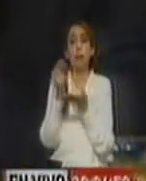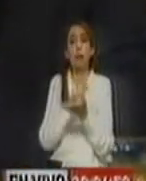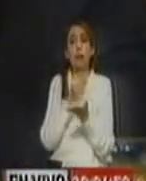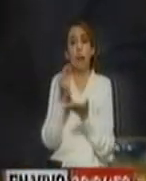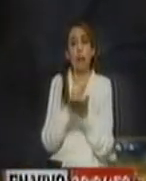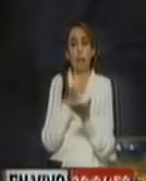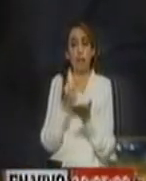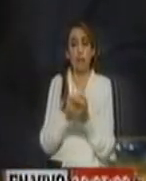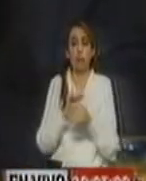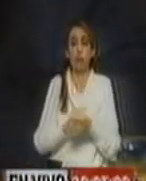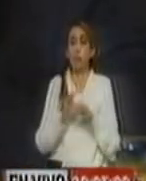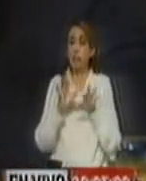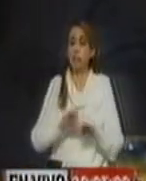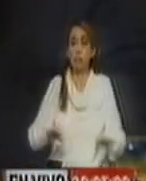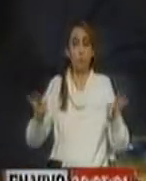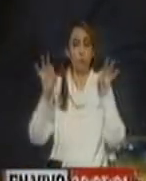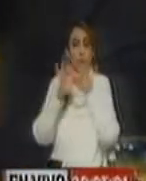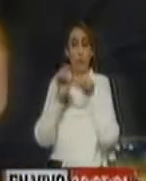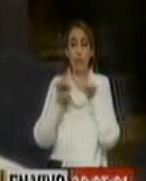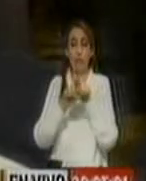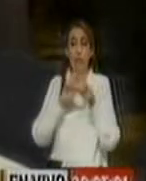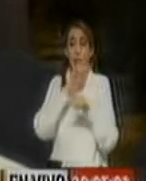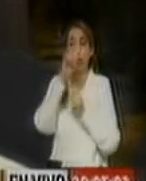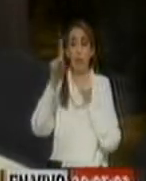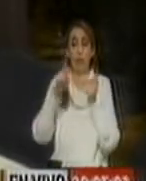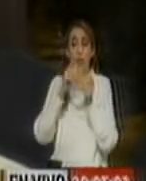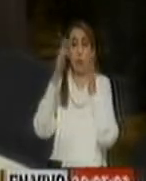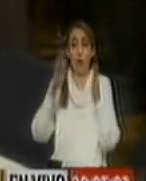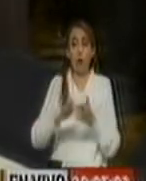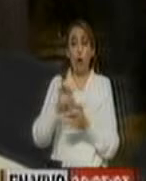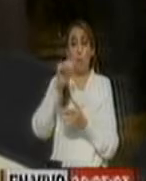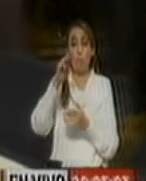En la cita resaltó la ausencia del prefecto de Guayas,